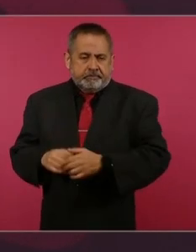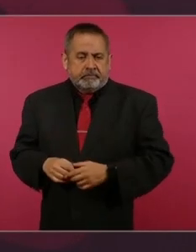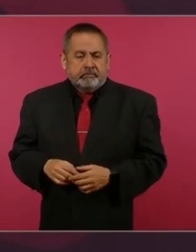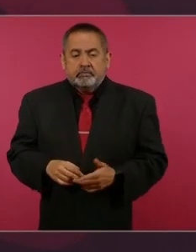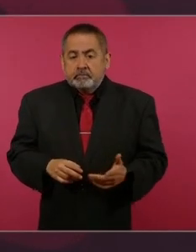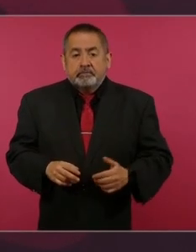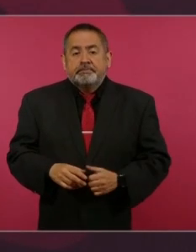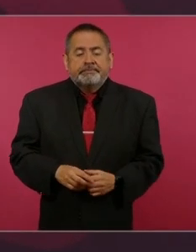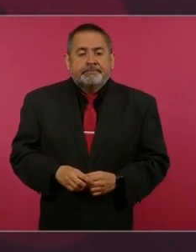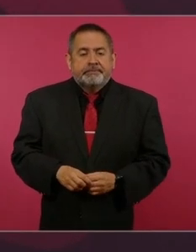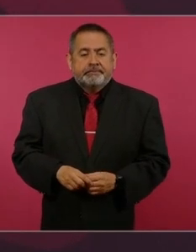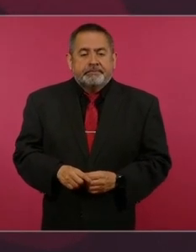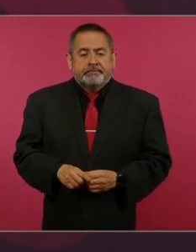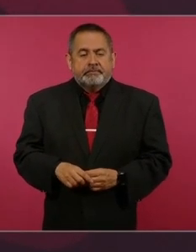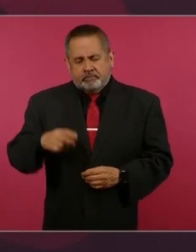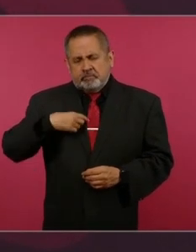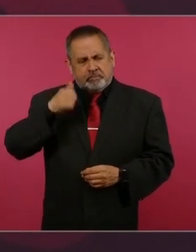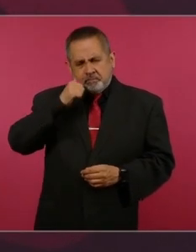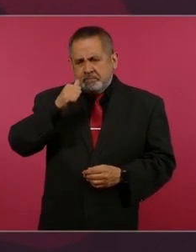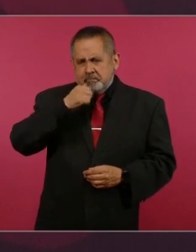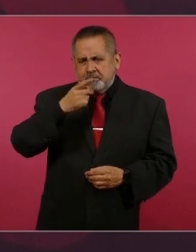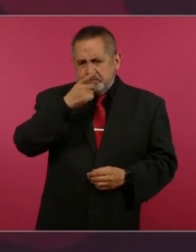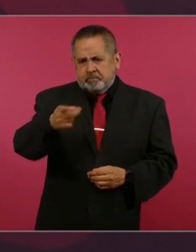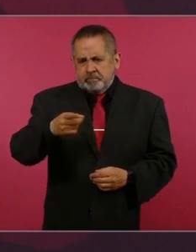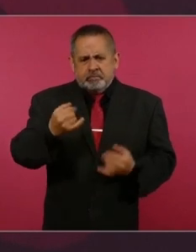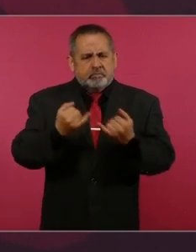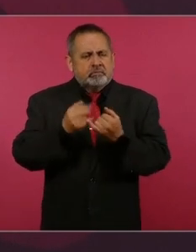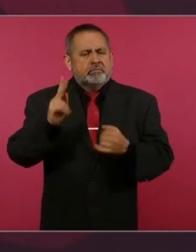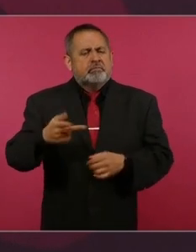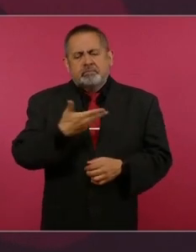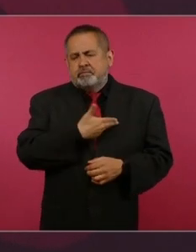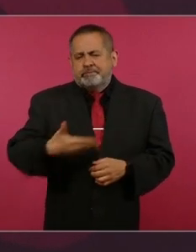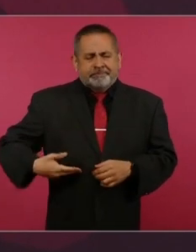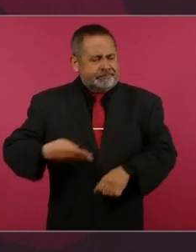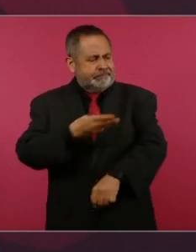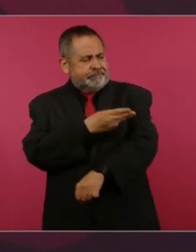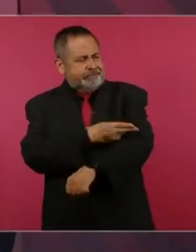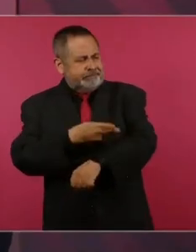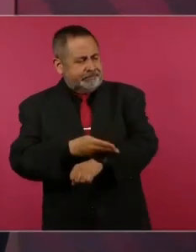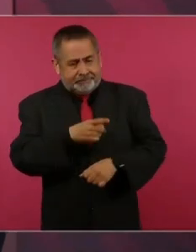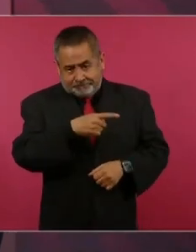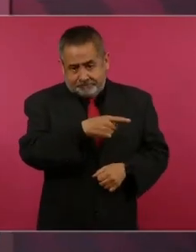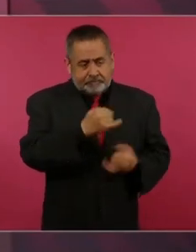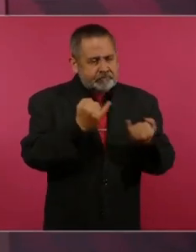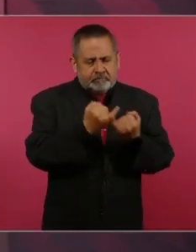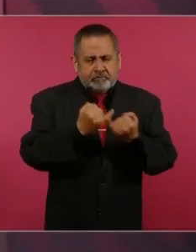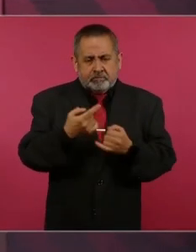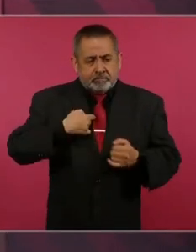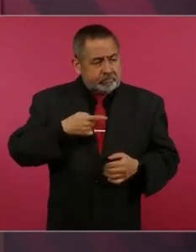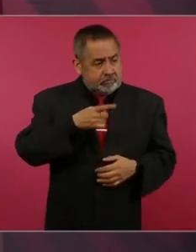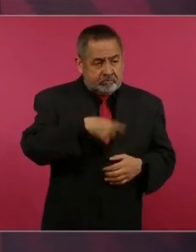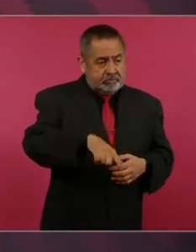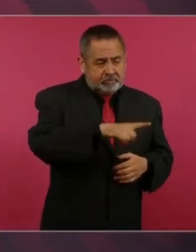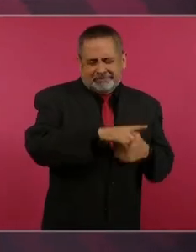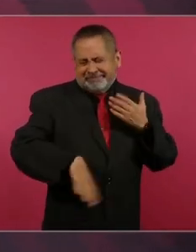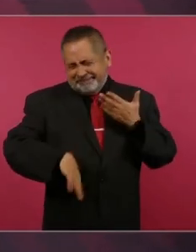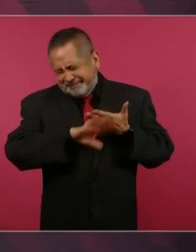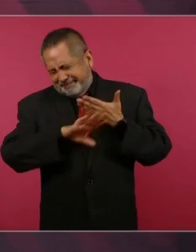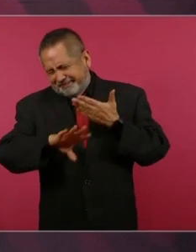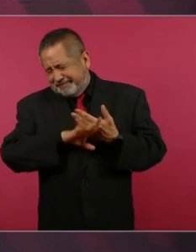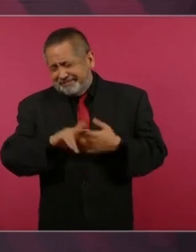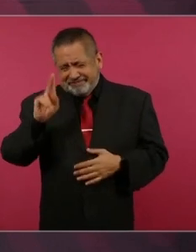yo creo que siempre lo he dicho, como el presidente Madero, somos los más atacados en toda la historia